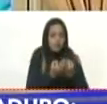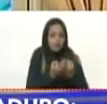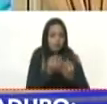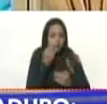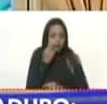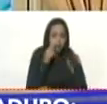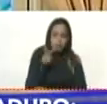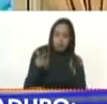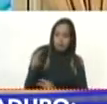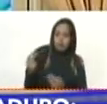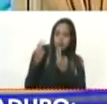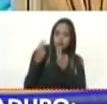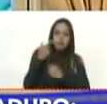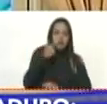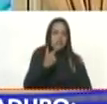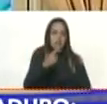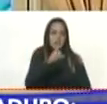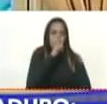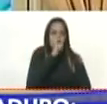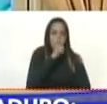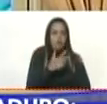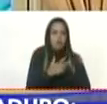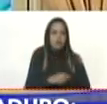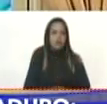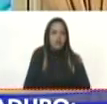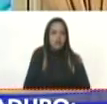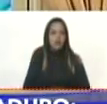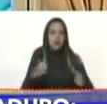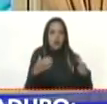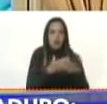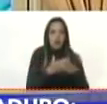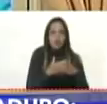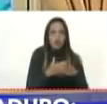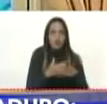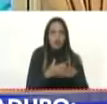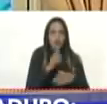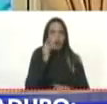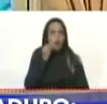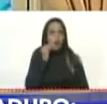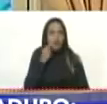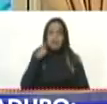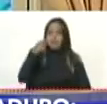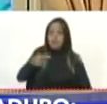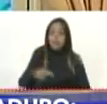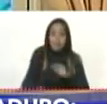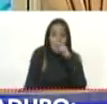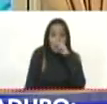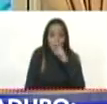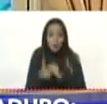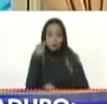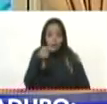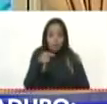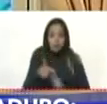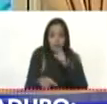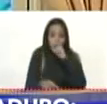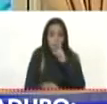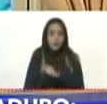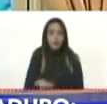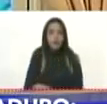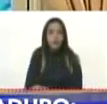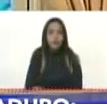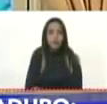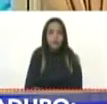voltea y me ve, ¡Maduro! Y un grupo de jóvenes van pasando Maduro, en un país